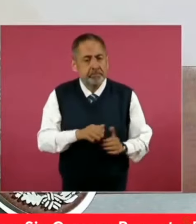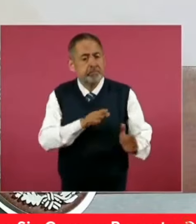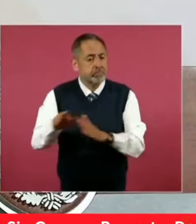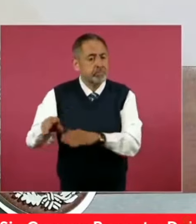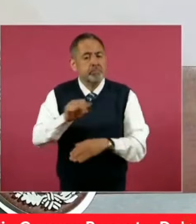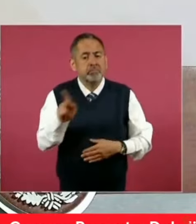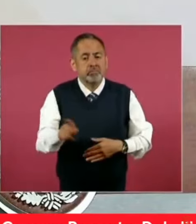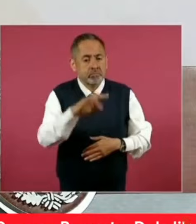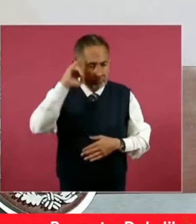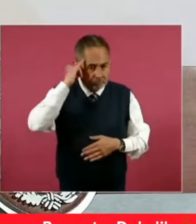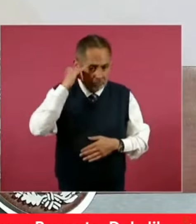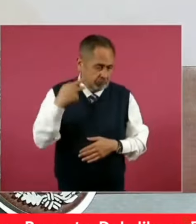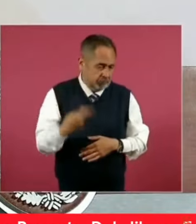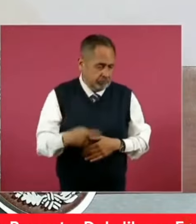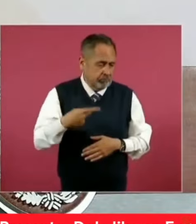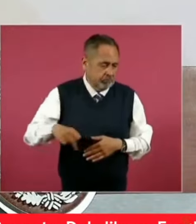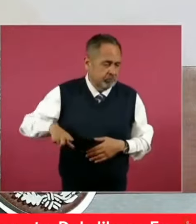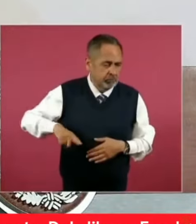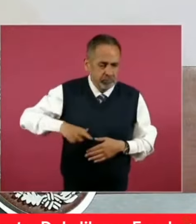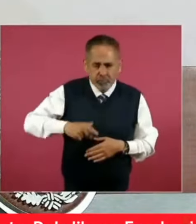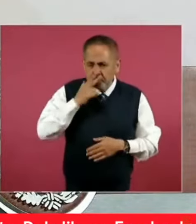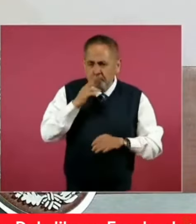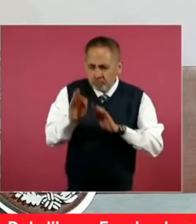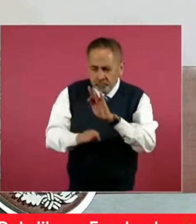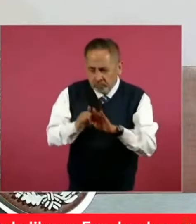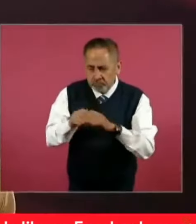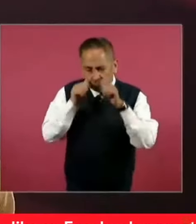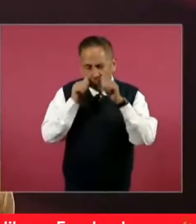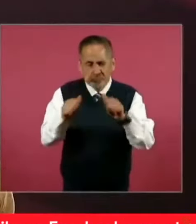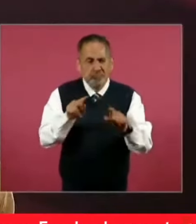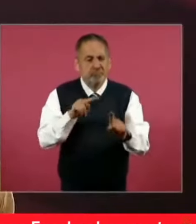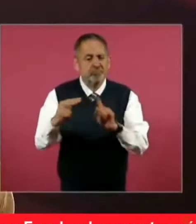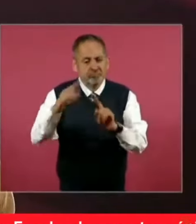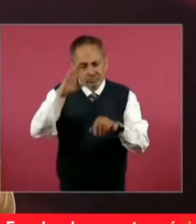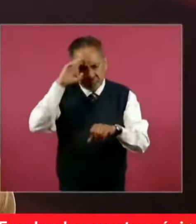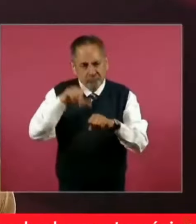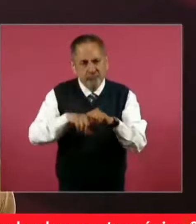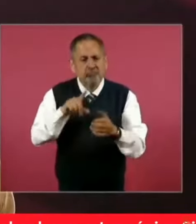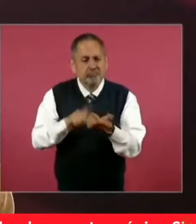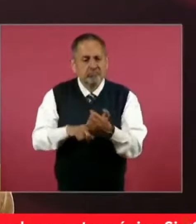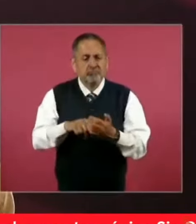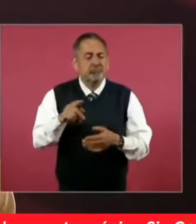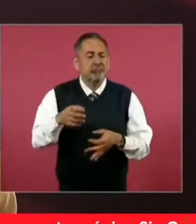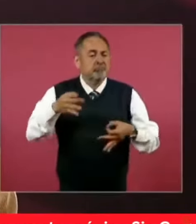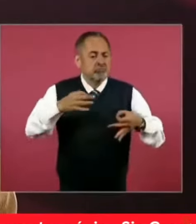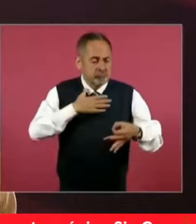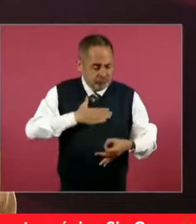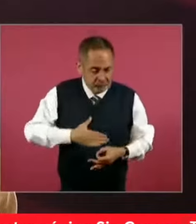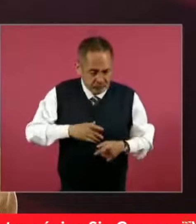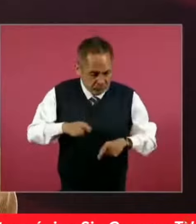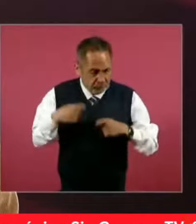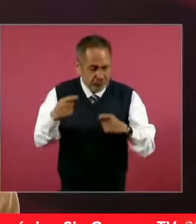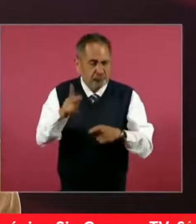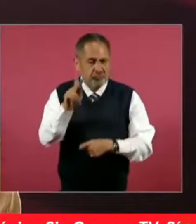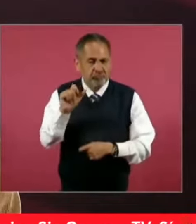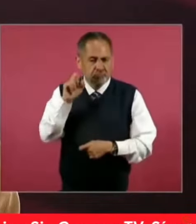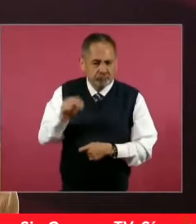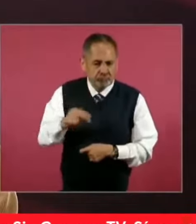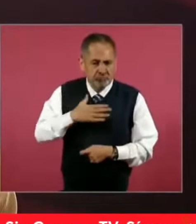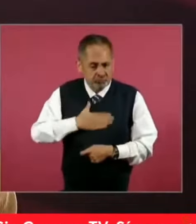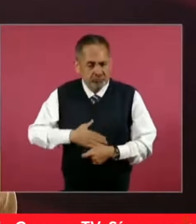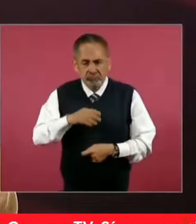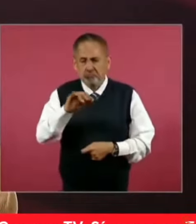ha caracterizado a este gobierno, fortalecimos la perspectiva cultural en los planes de justicia de los pueblos